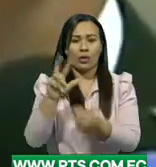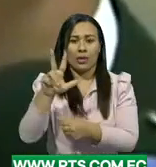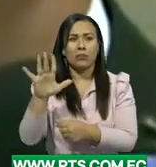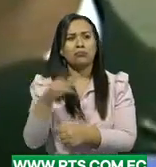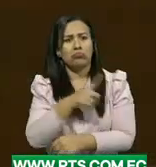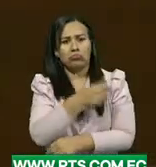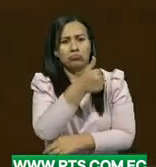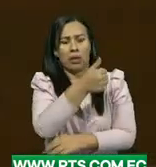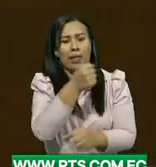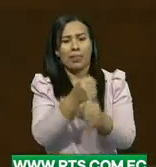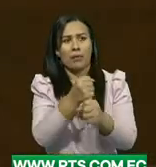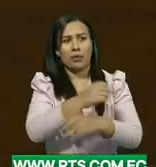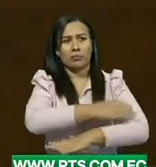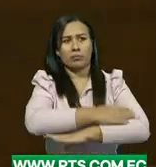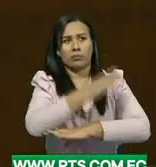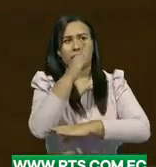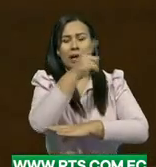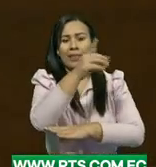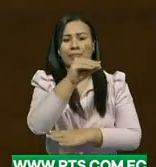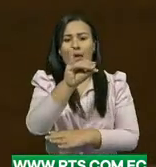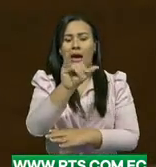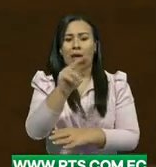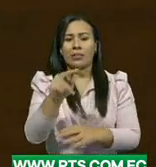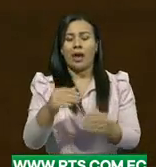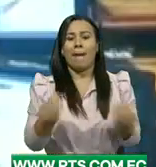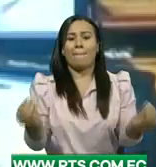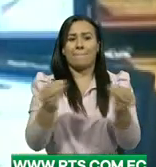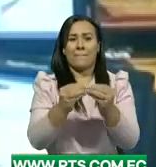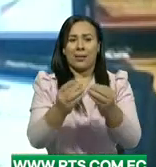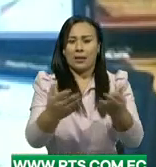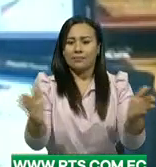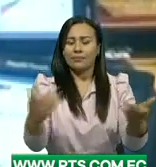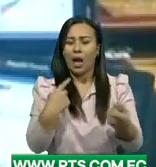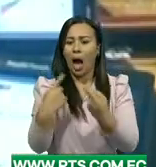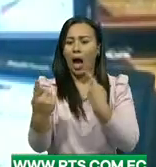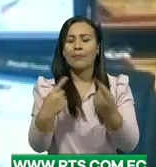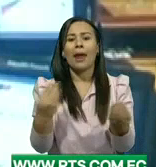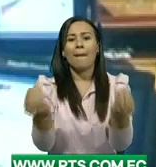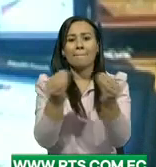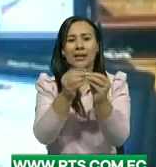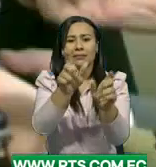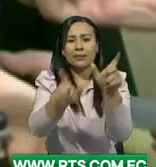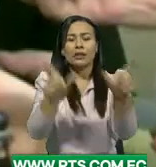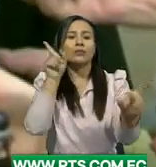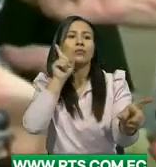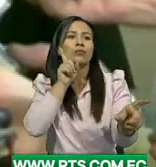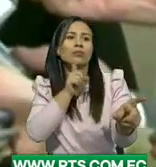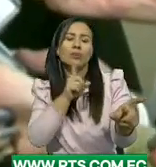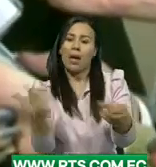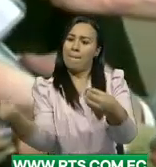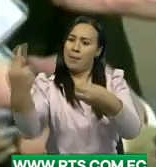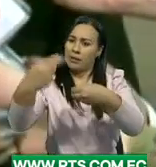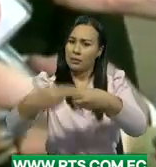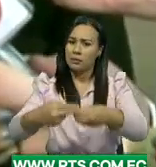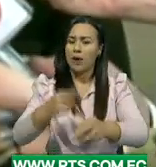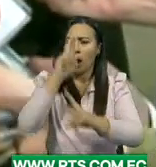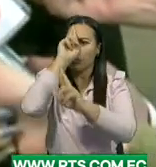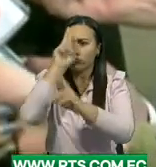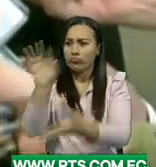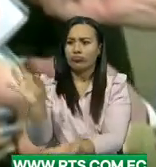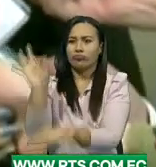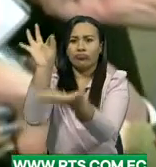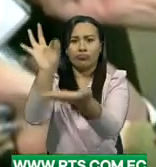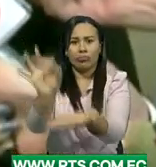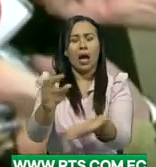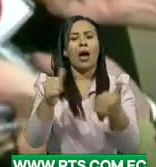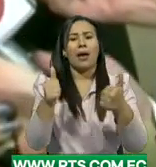posesión de Diana Salazar como fiscal general del Estado abre aún más las puertas al pueblo afroecuatoriano. Por tanto, le deseamos todo el éxito del